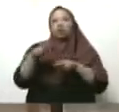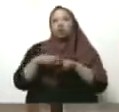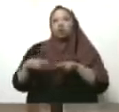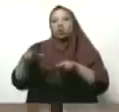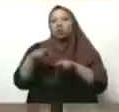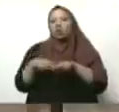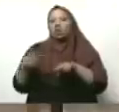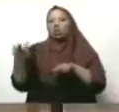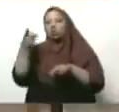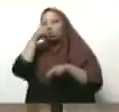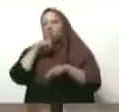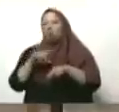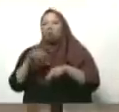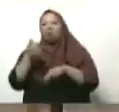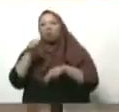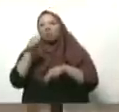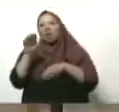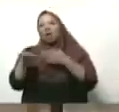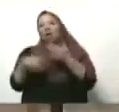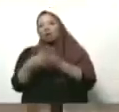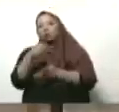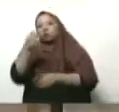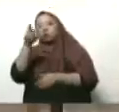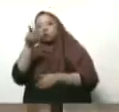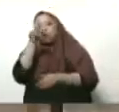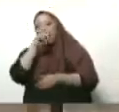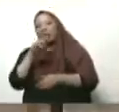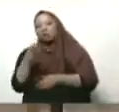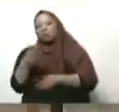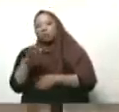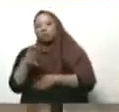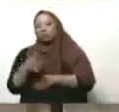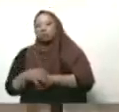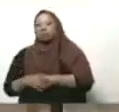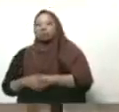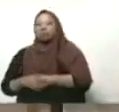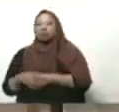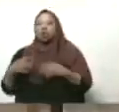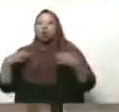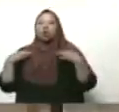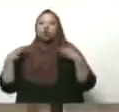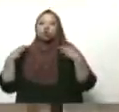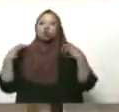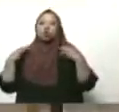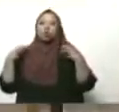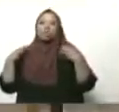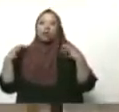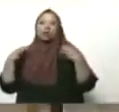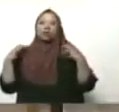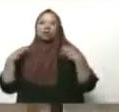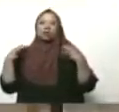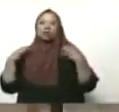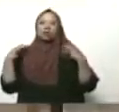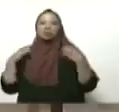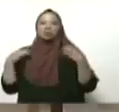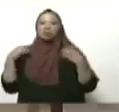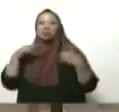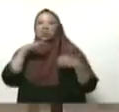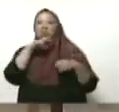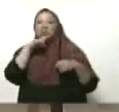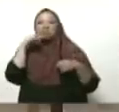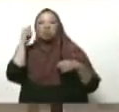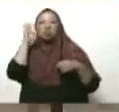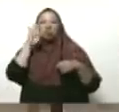escolar que llegan a sus casas con sus ropas todas literalmente podridas